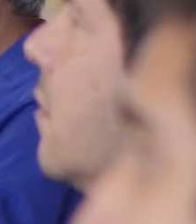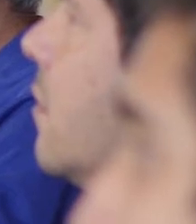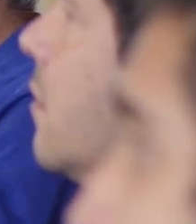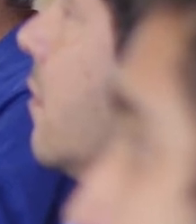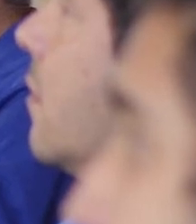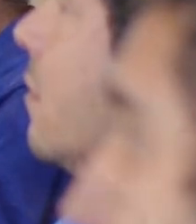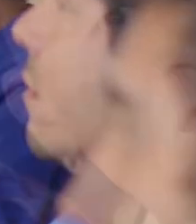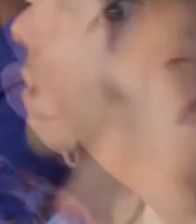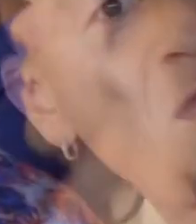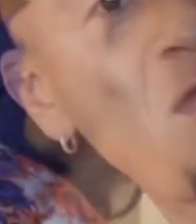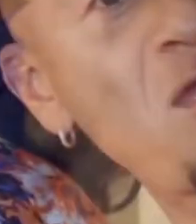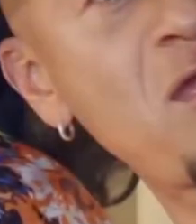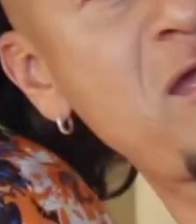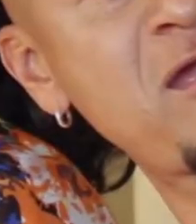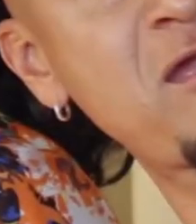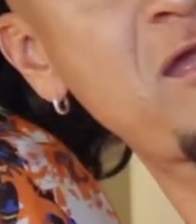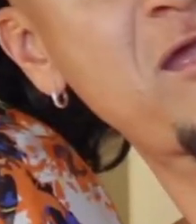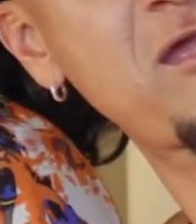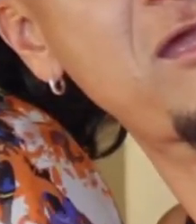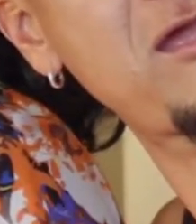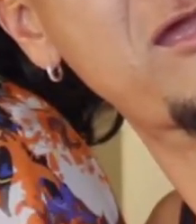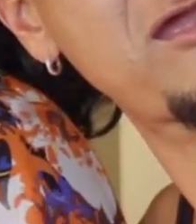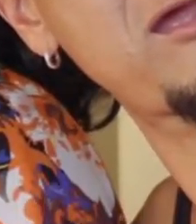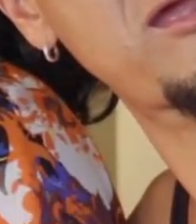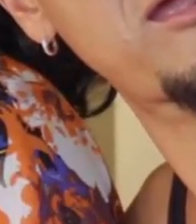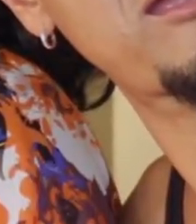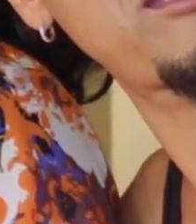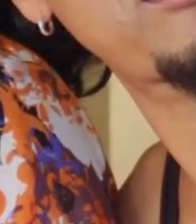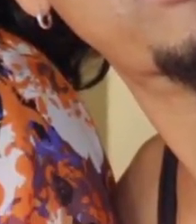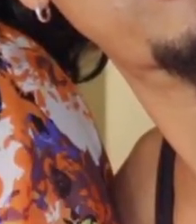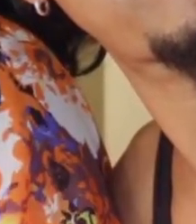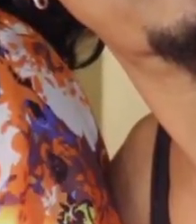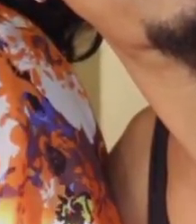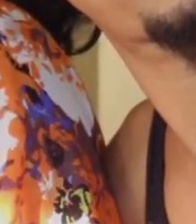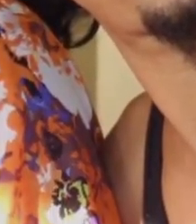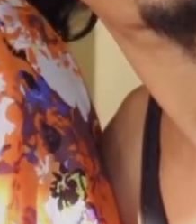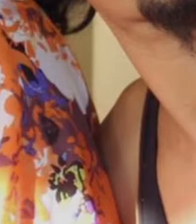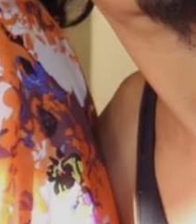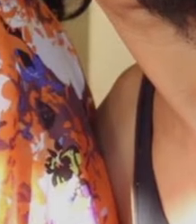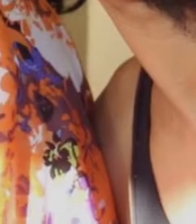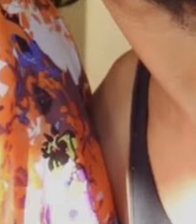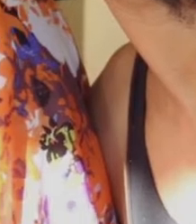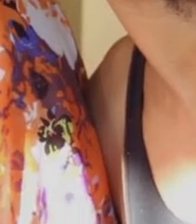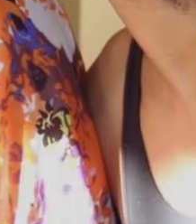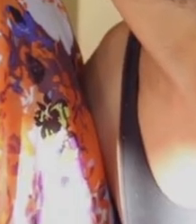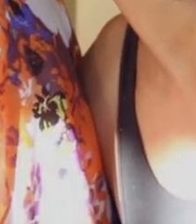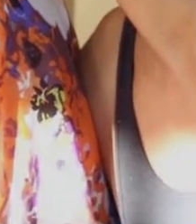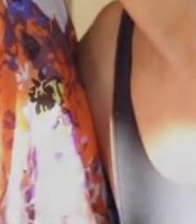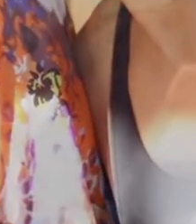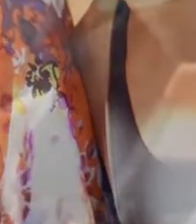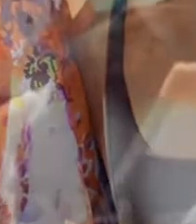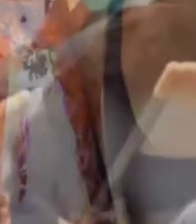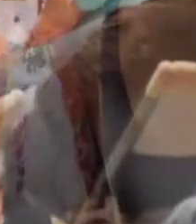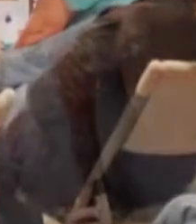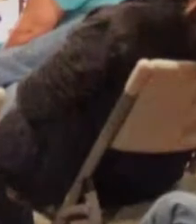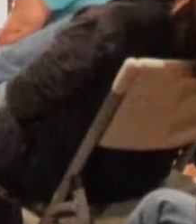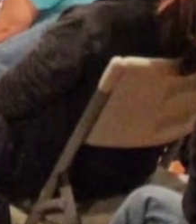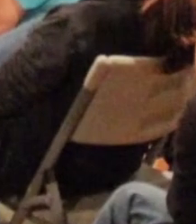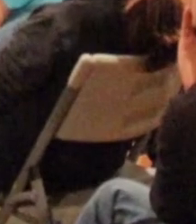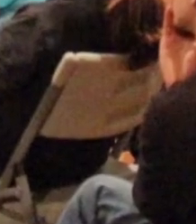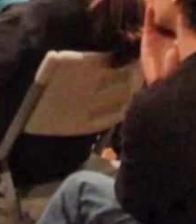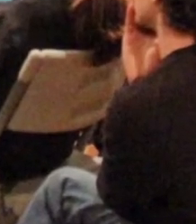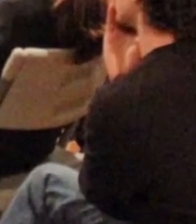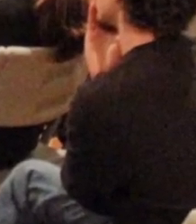una unidad que resultan ser la única manera de ser capaces de encontrarnos con nosotros y encontrar la vida y para qué vinimos a la vida